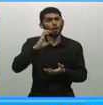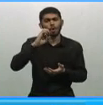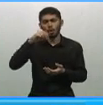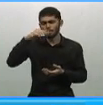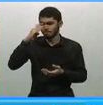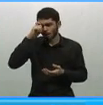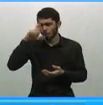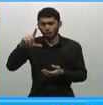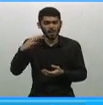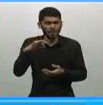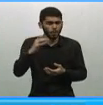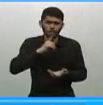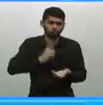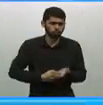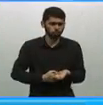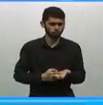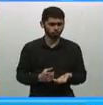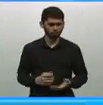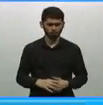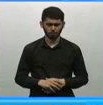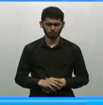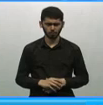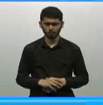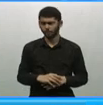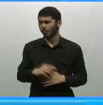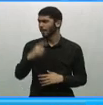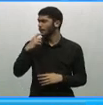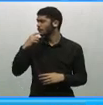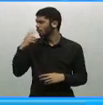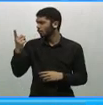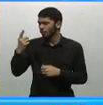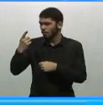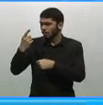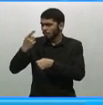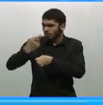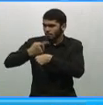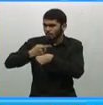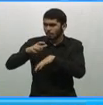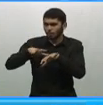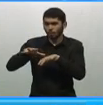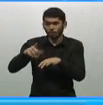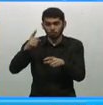tomaba es esa decisión y en un primer momento Fernando creíste en lo que estaba